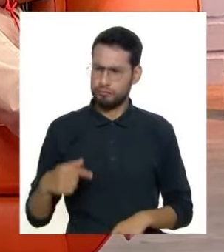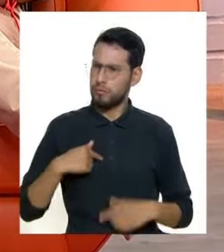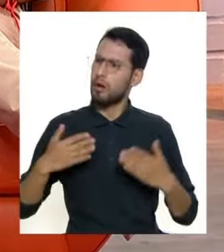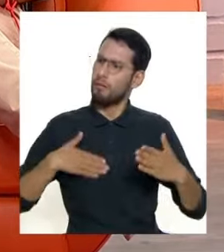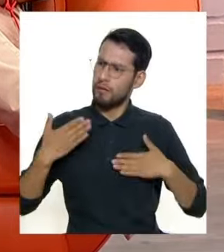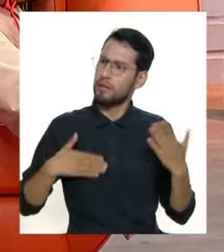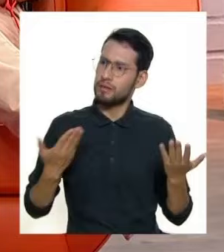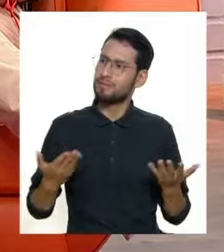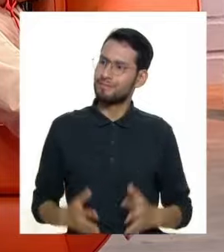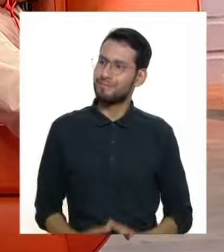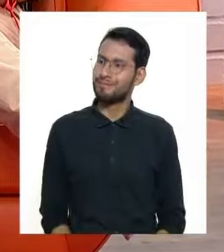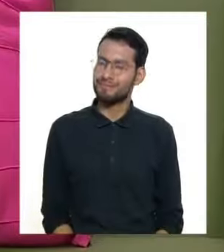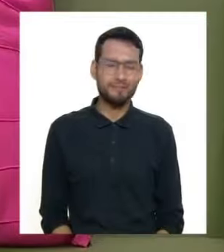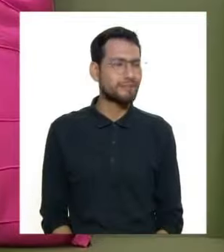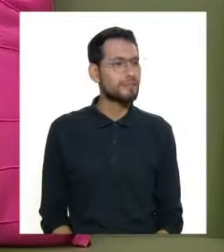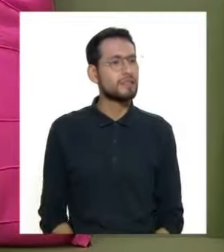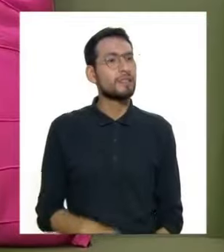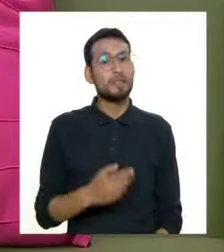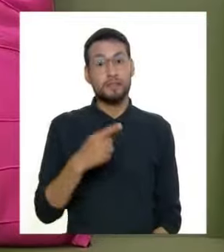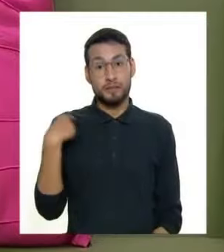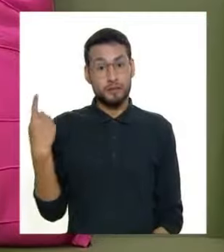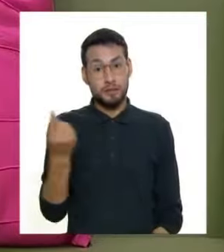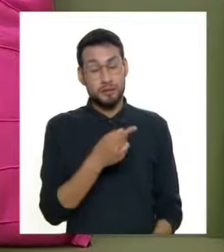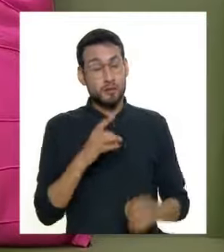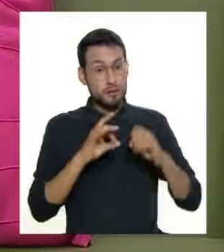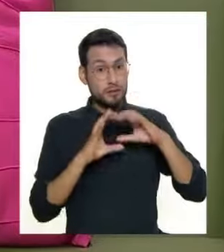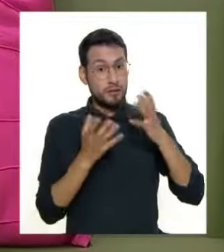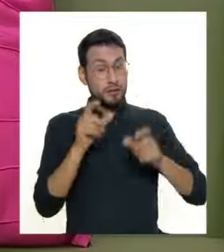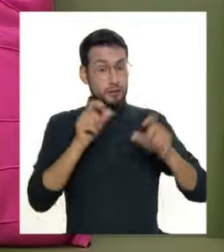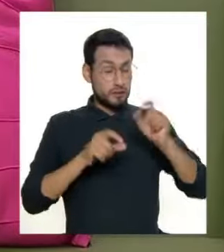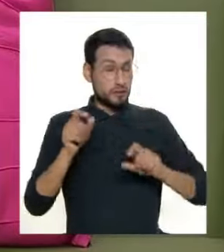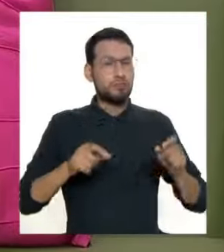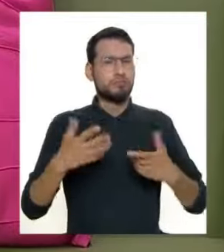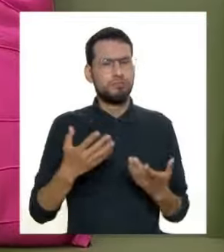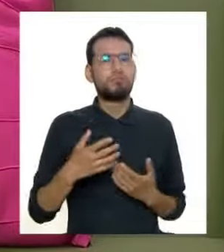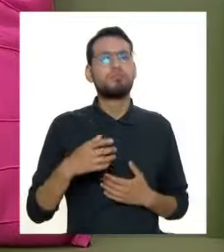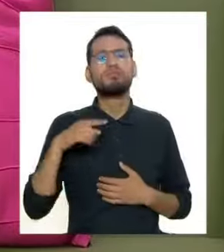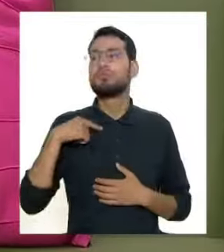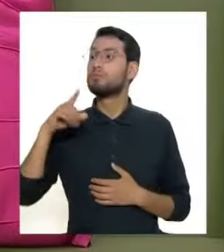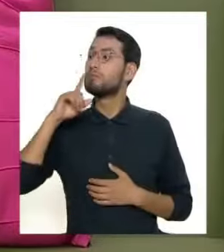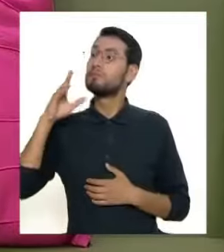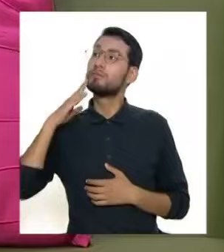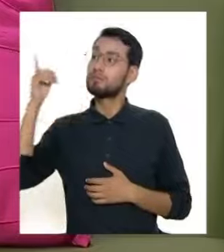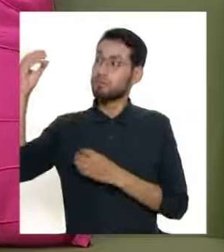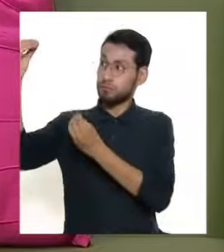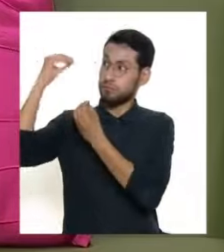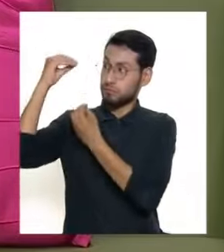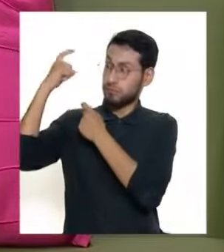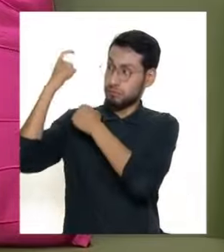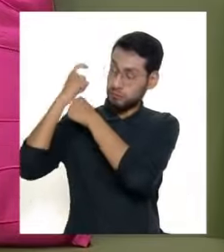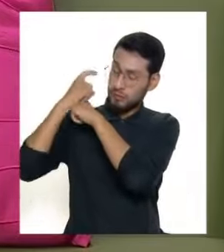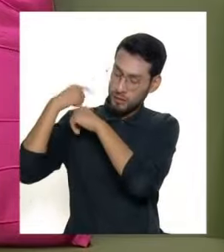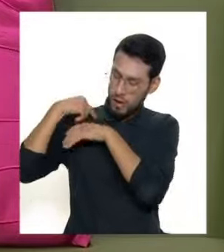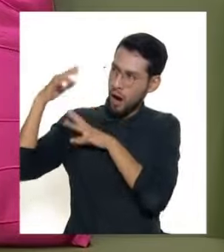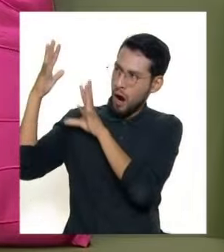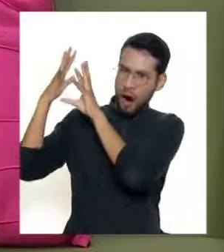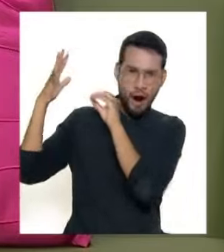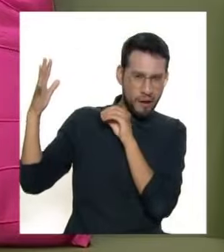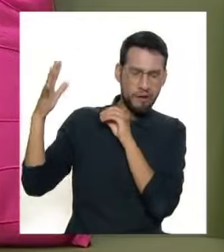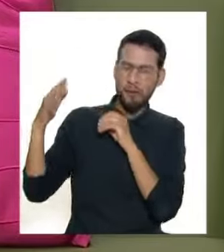feliz? Fíjate que nosotros los seres humanos también somos molde lo que nuestros padres crían. ¿No?